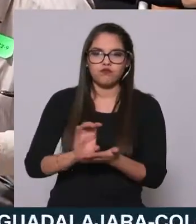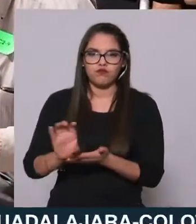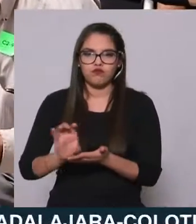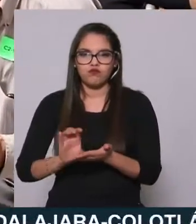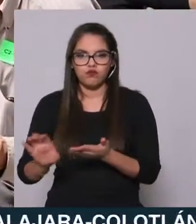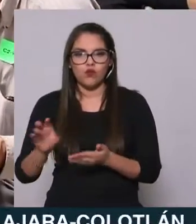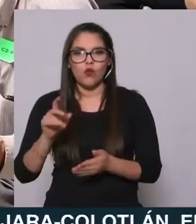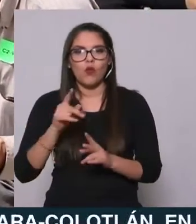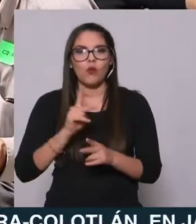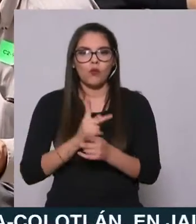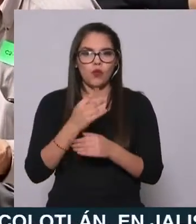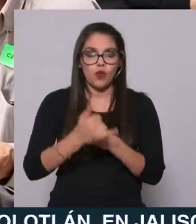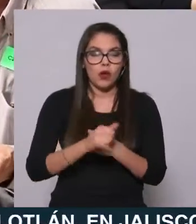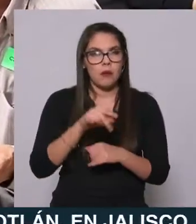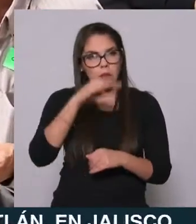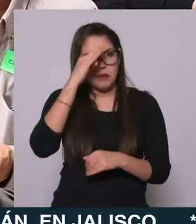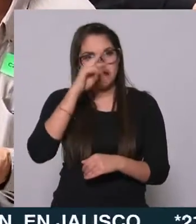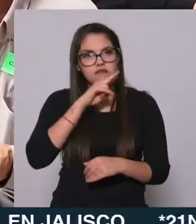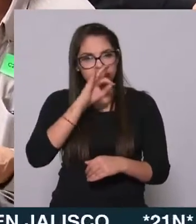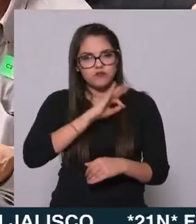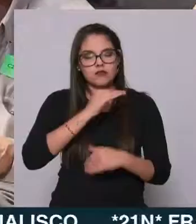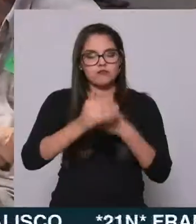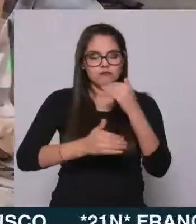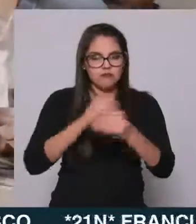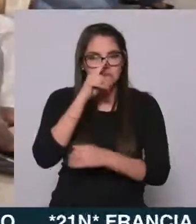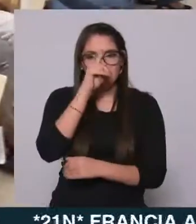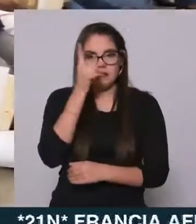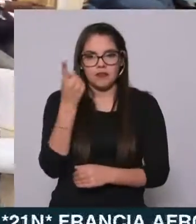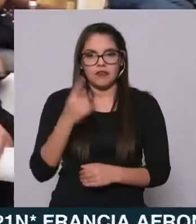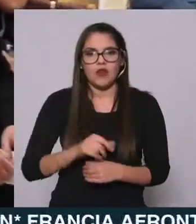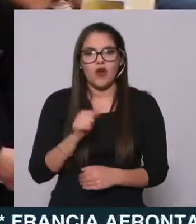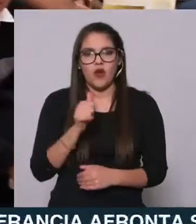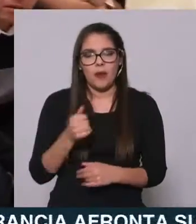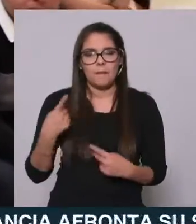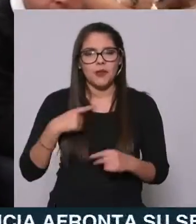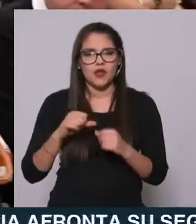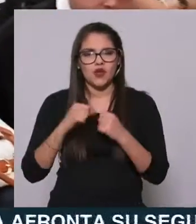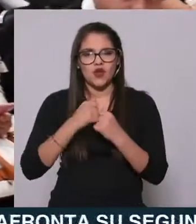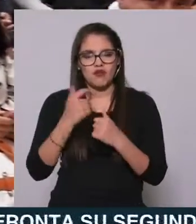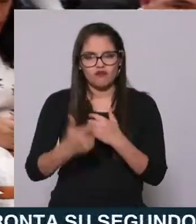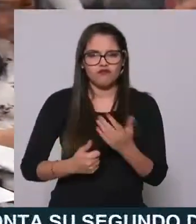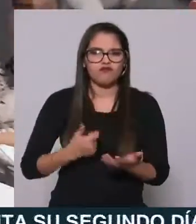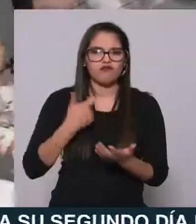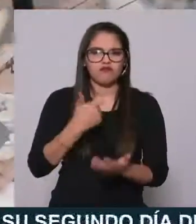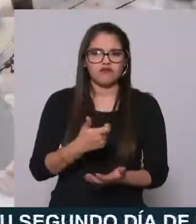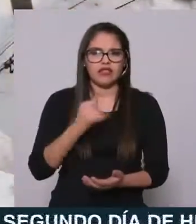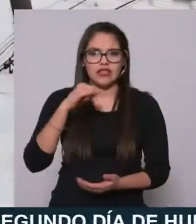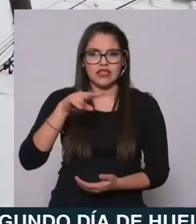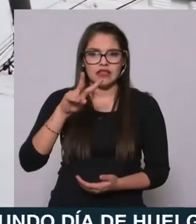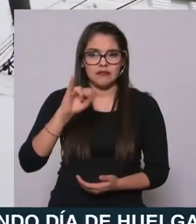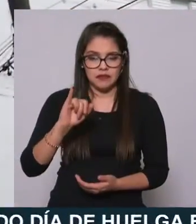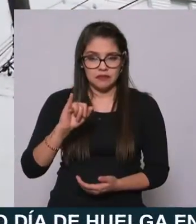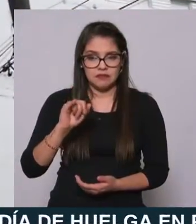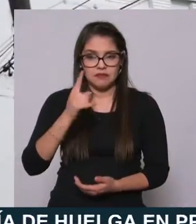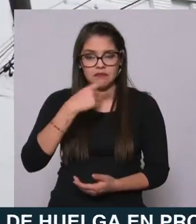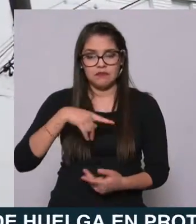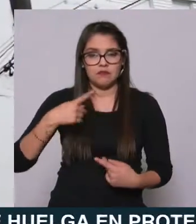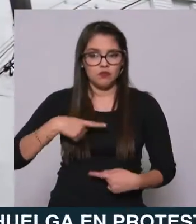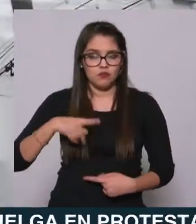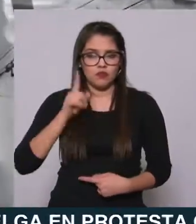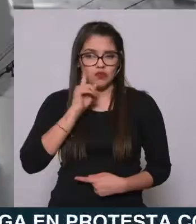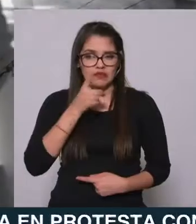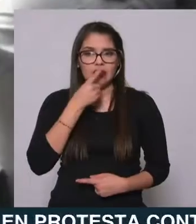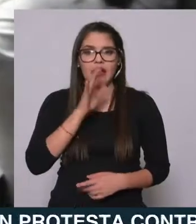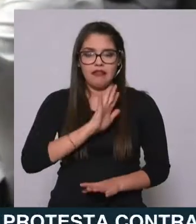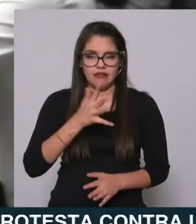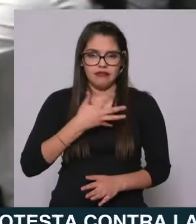puedan medir con avances. En cuanto a la exigencia de organizaciones sociales en materia de inversión, en el Instituto de Vivienda, la funcionaria señaló que ya se